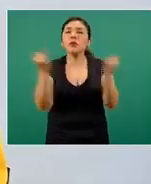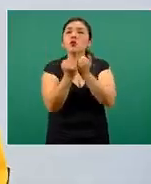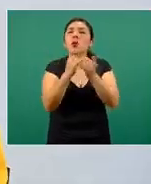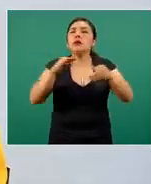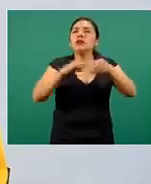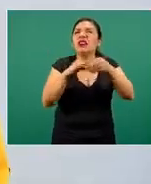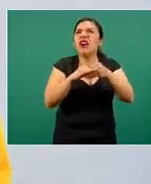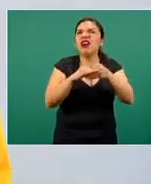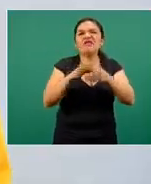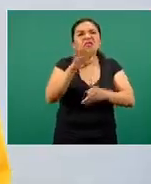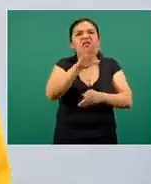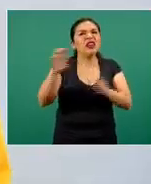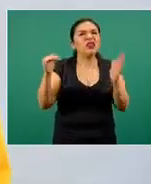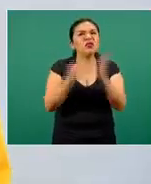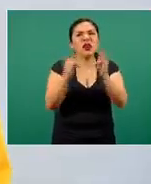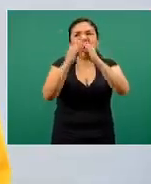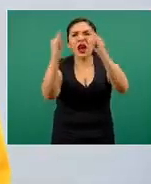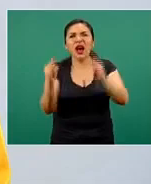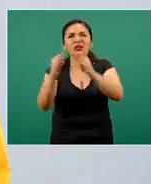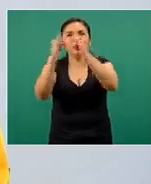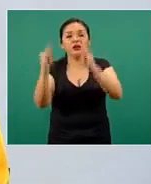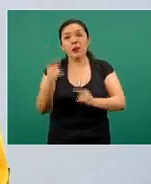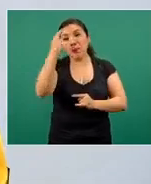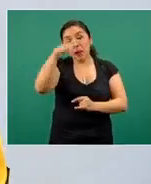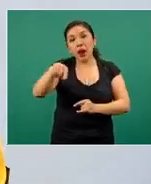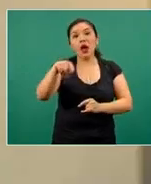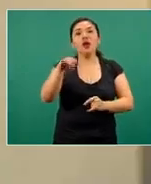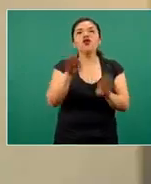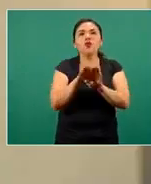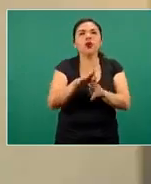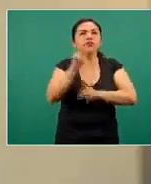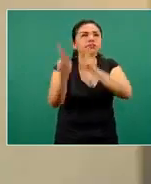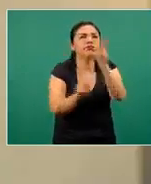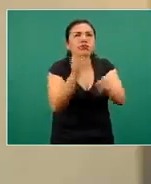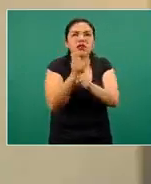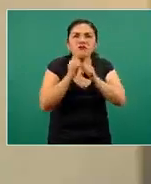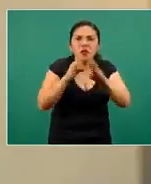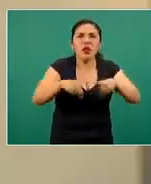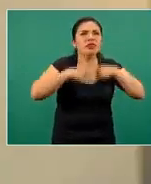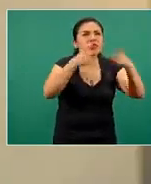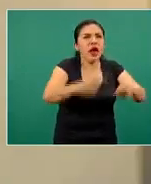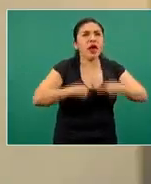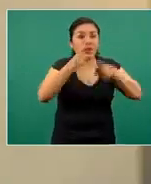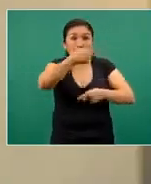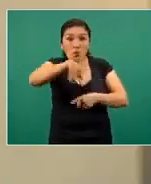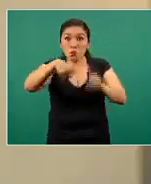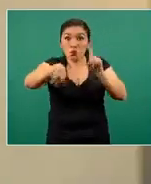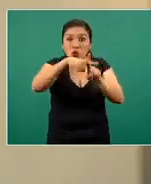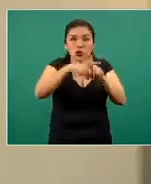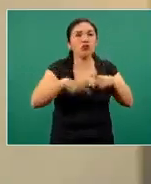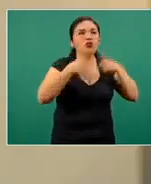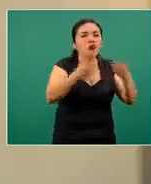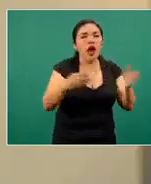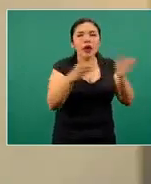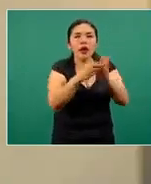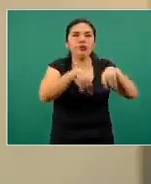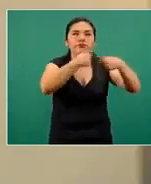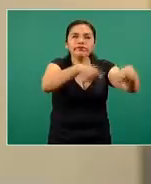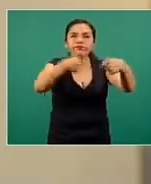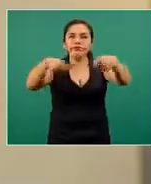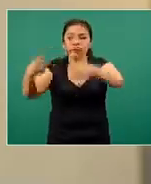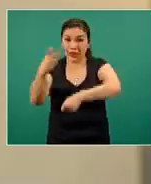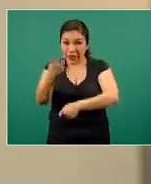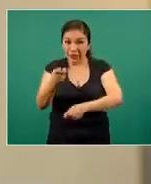500.000 de casas en un barrido, informando, entregando kits a positivos y haciendo tamizaje. Y con